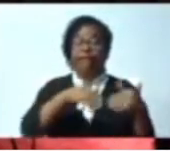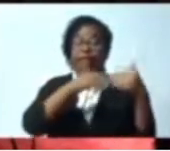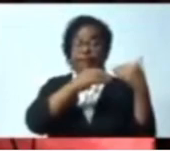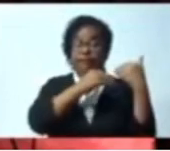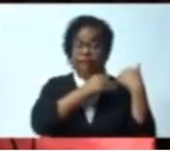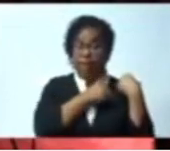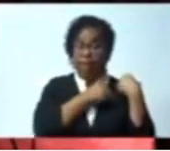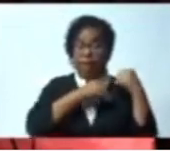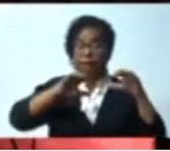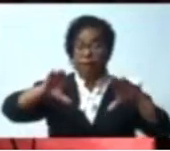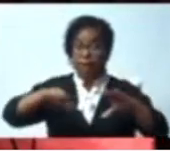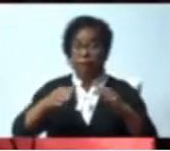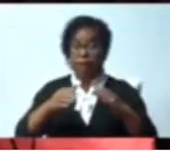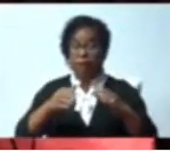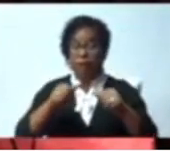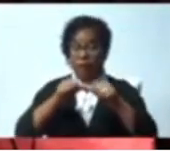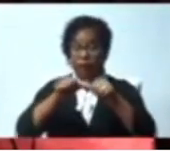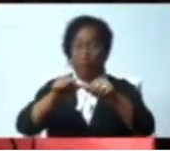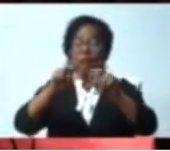una posible